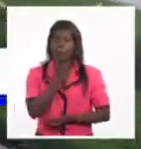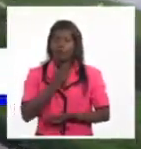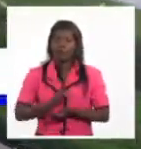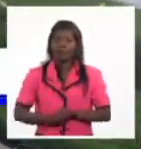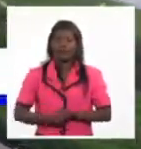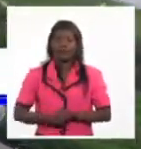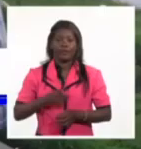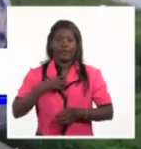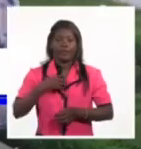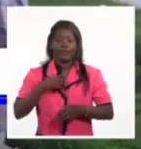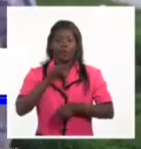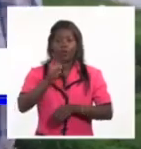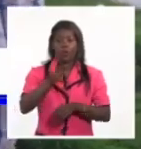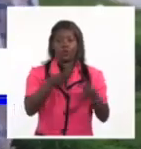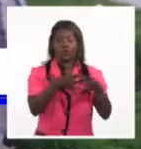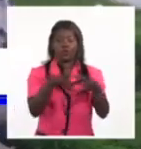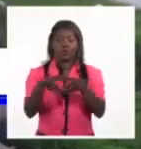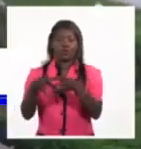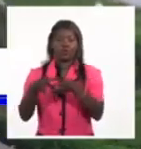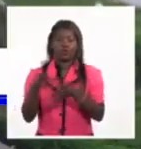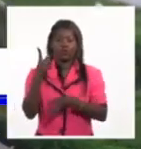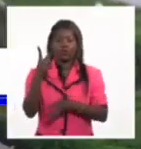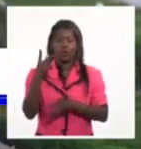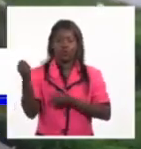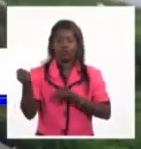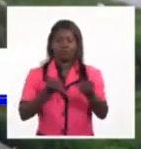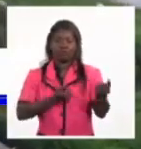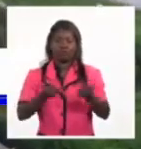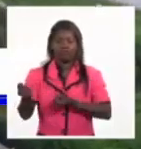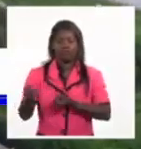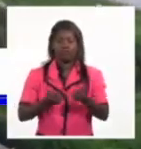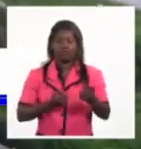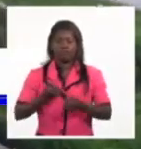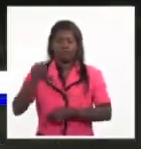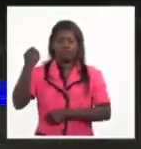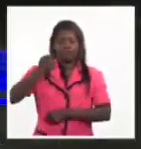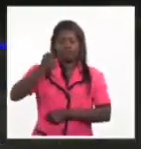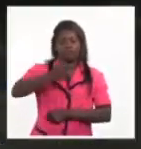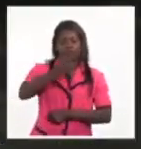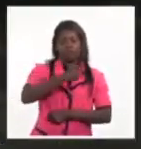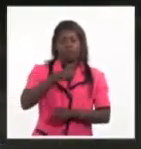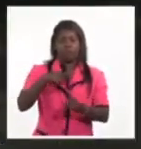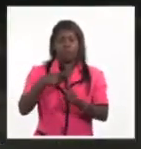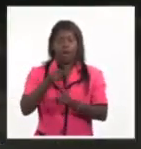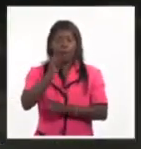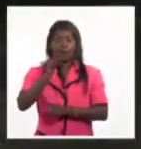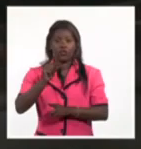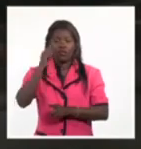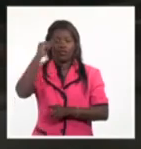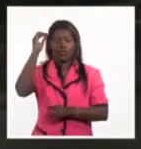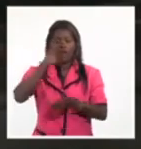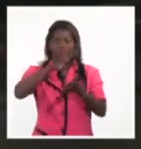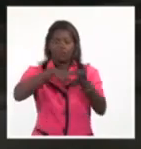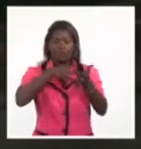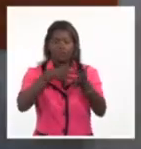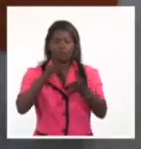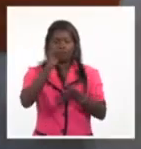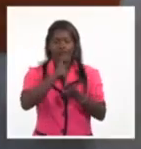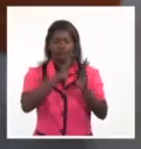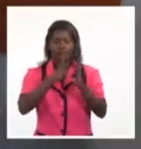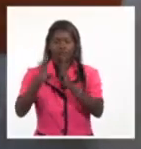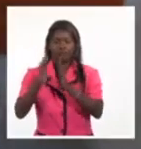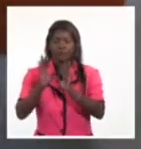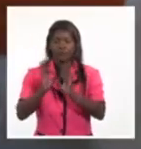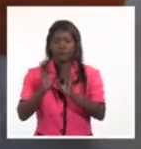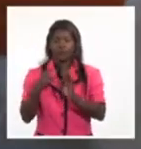brigadas, 2 carros de servicio y personal de logística y de apoyo. Despedidos por autoridades políticas, gubernamentales